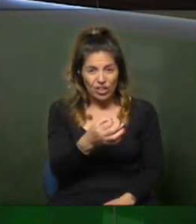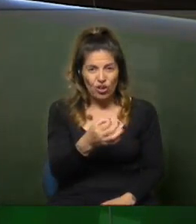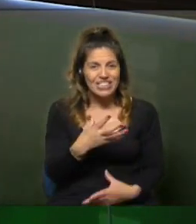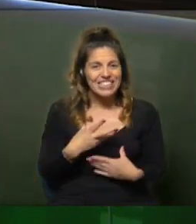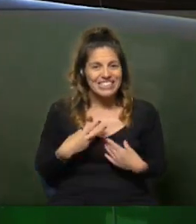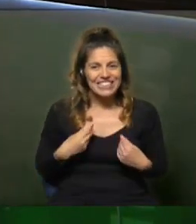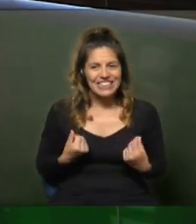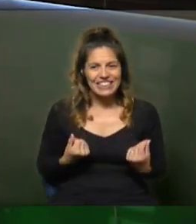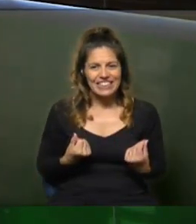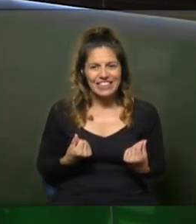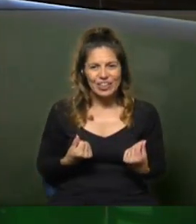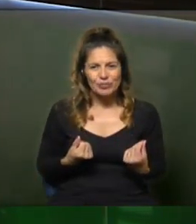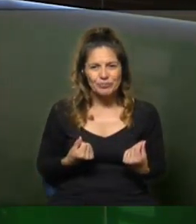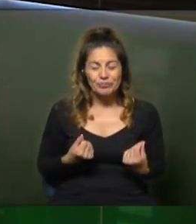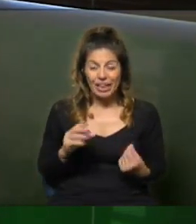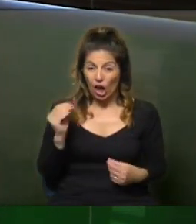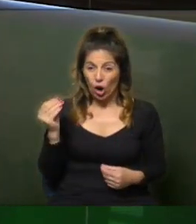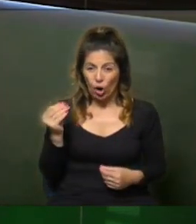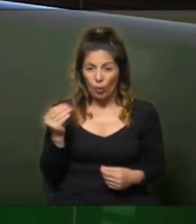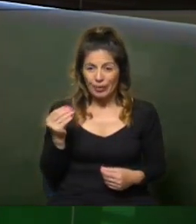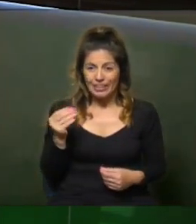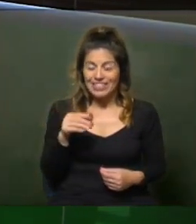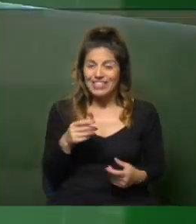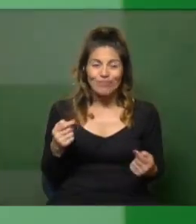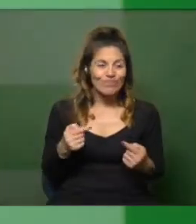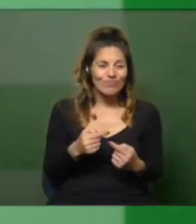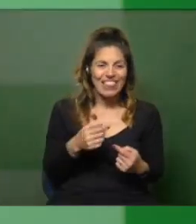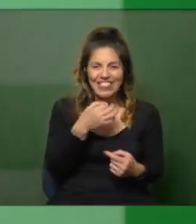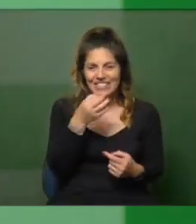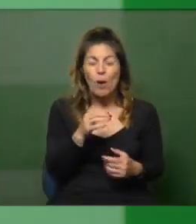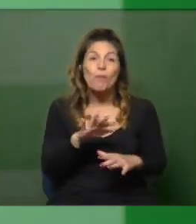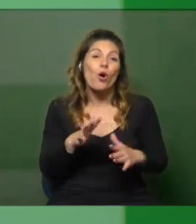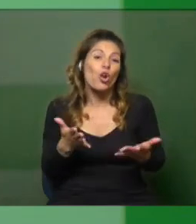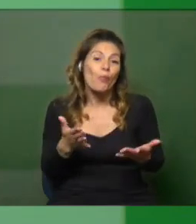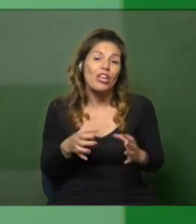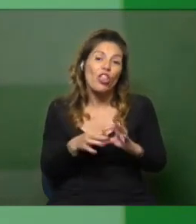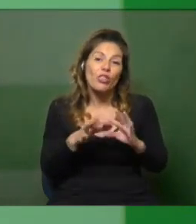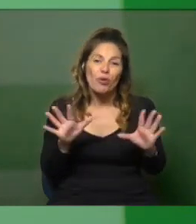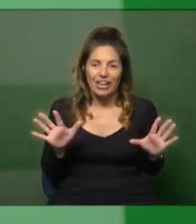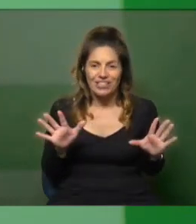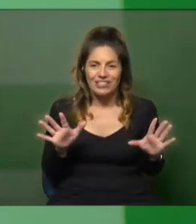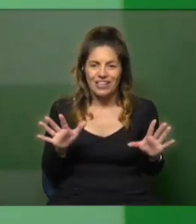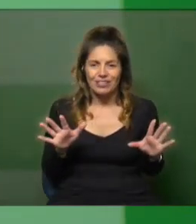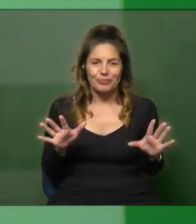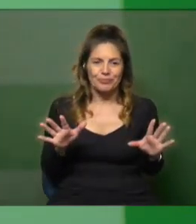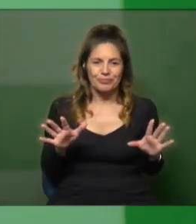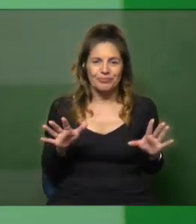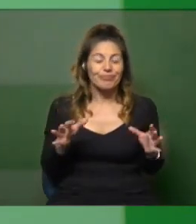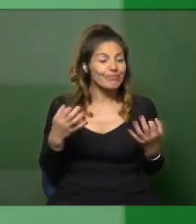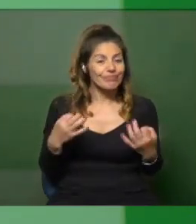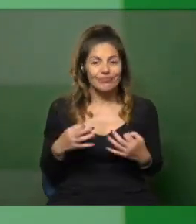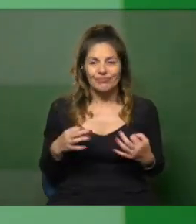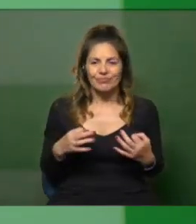sentía justamente Este joven que tenía esa ambigüedad decía bueno por lo menos hay democracia no entonces la verdad